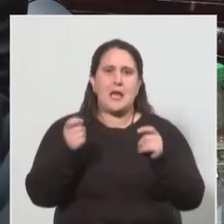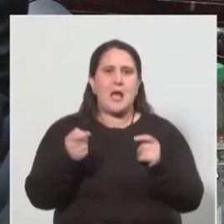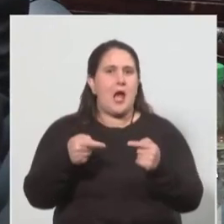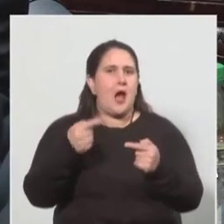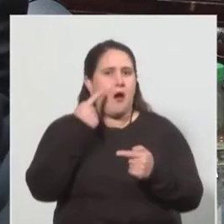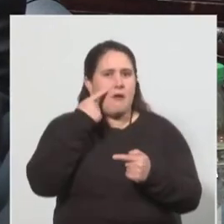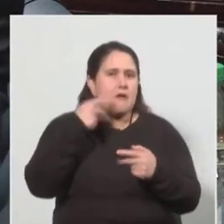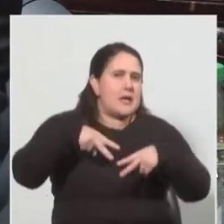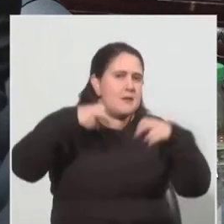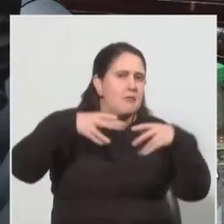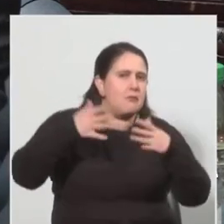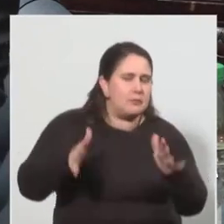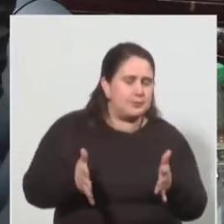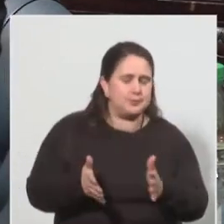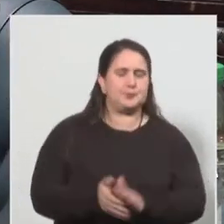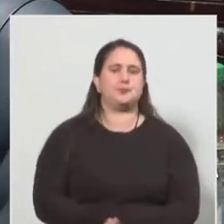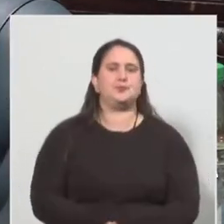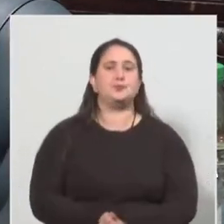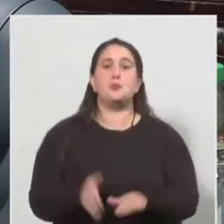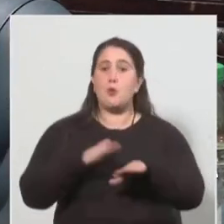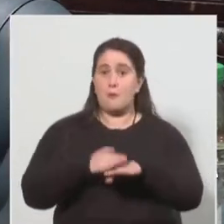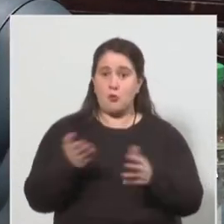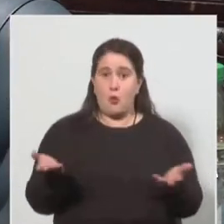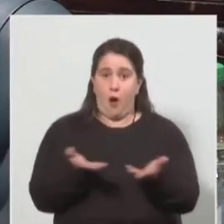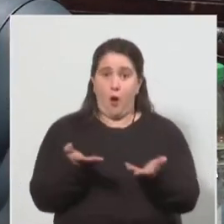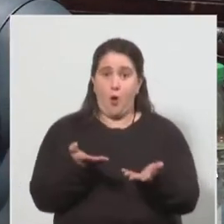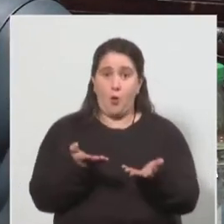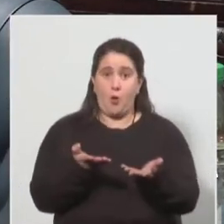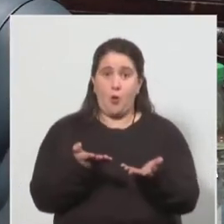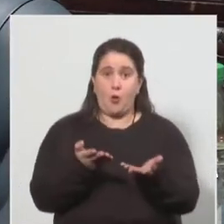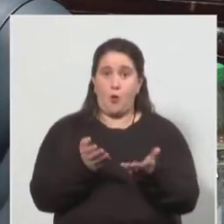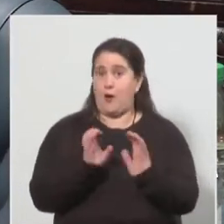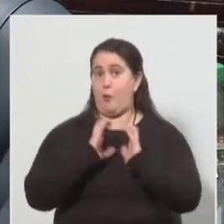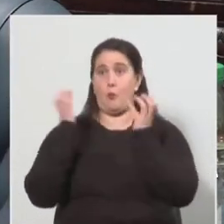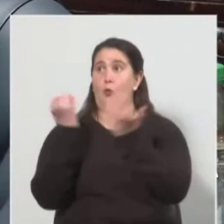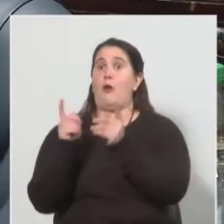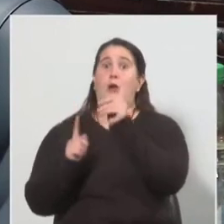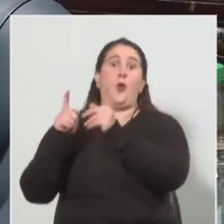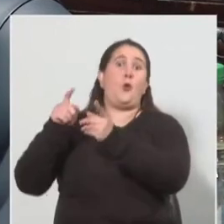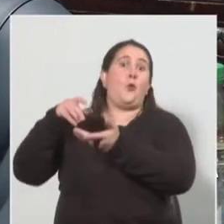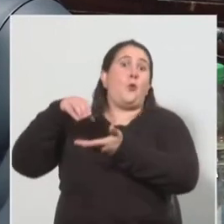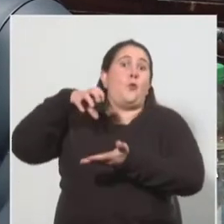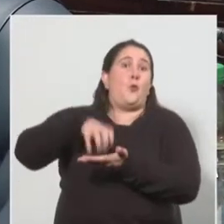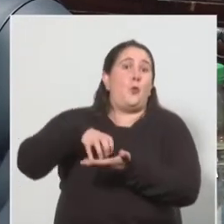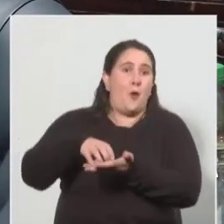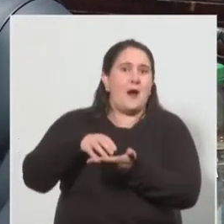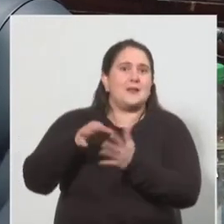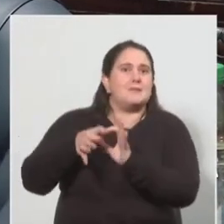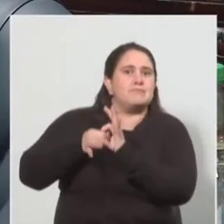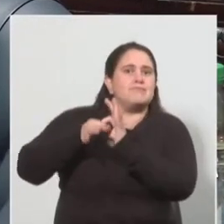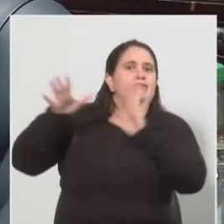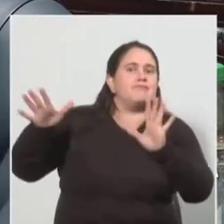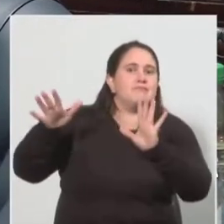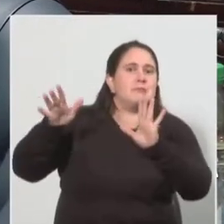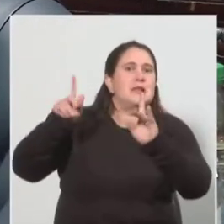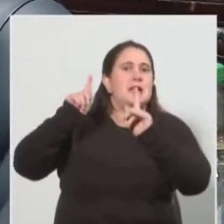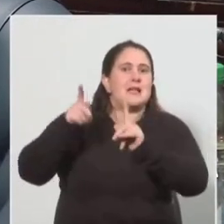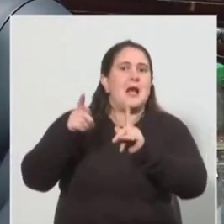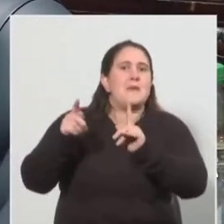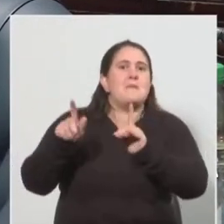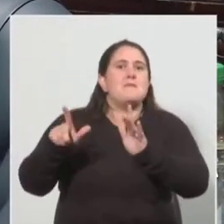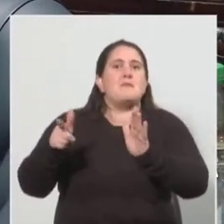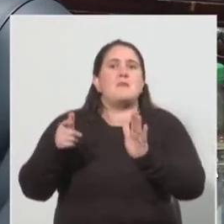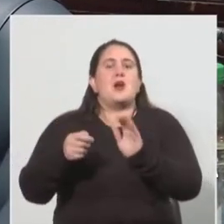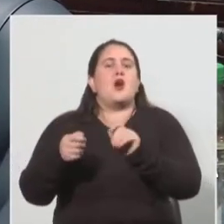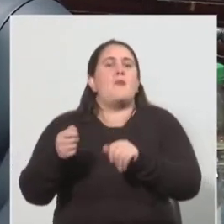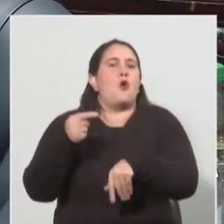interpelación. En este momento, en algún lugar del mundo, está suelto e impune un